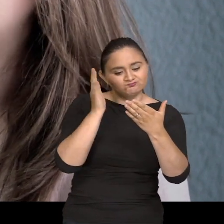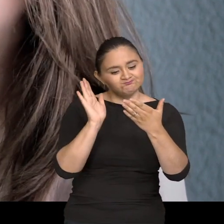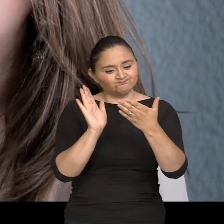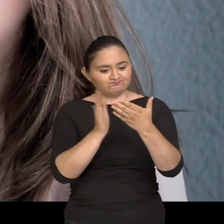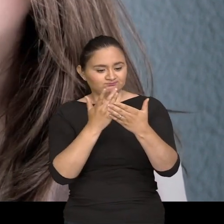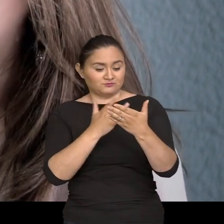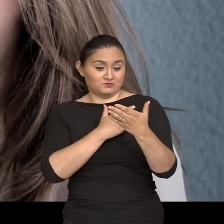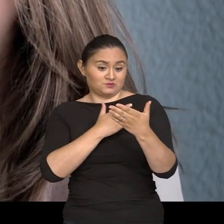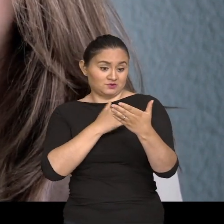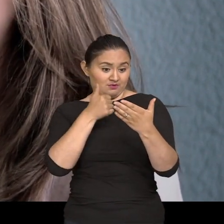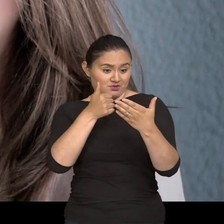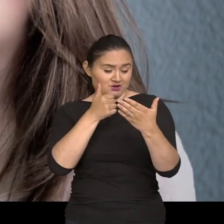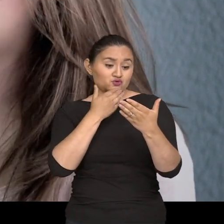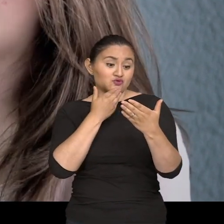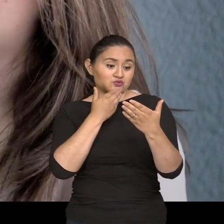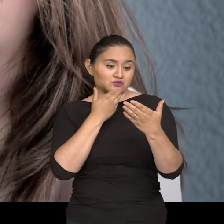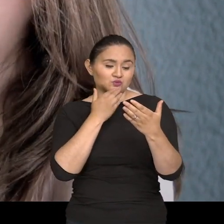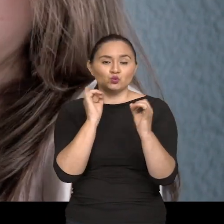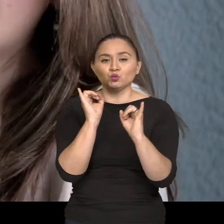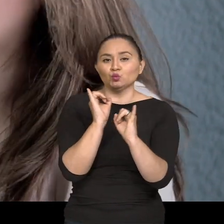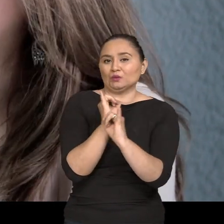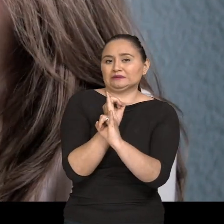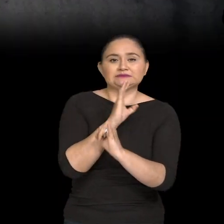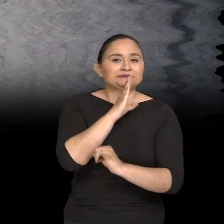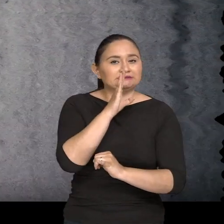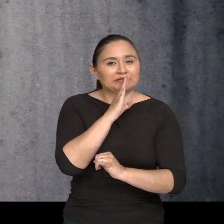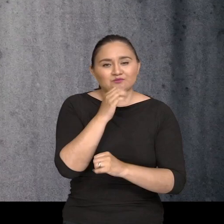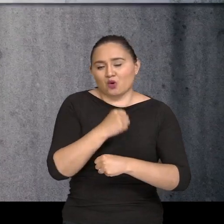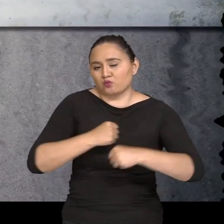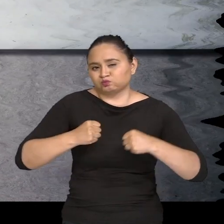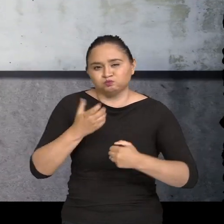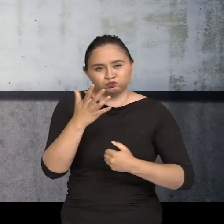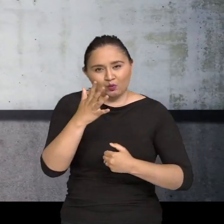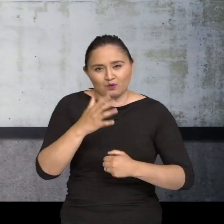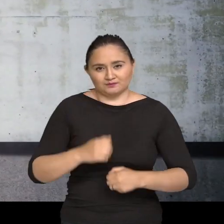verse bien usted si bien es una chica siempre delgado